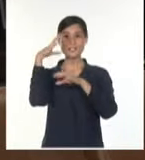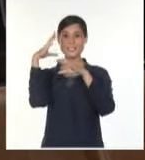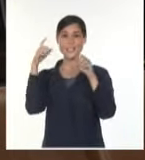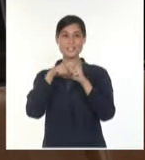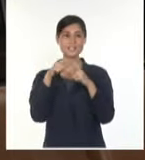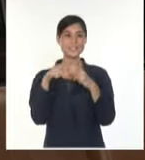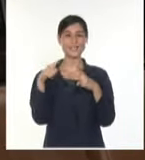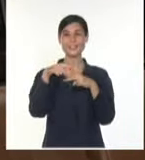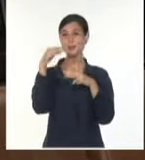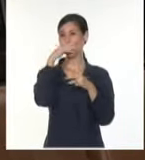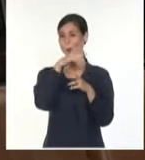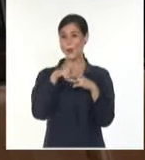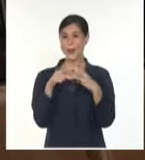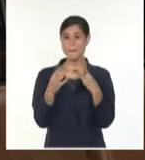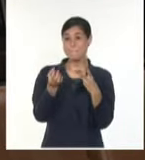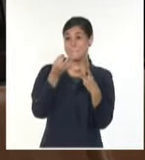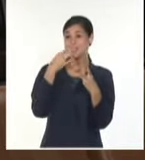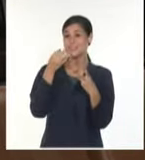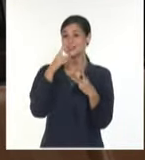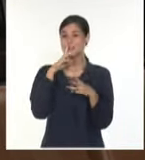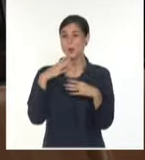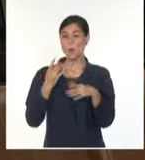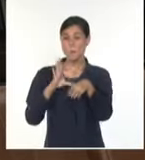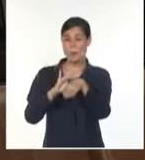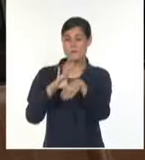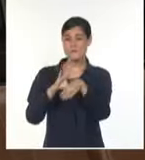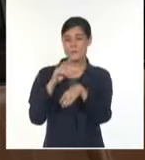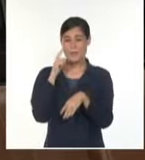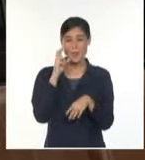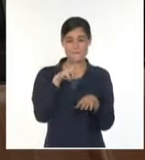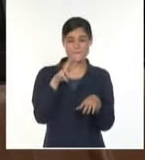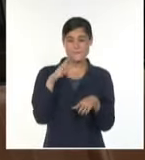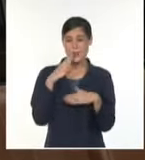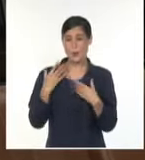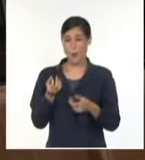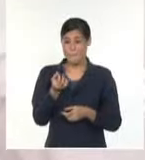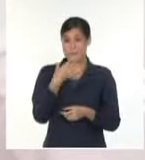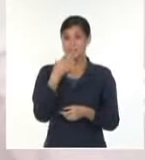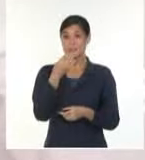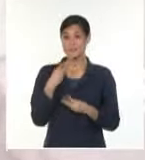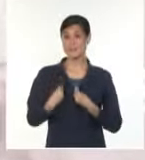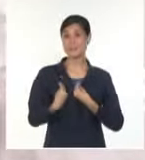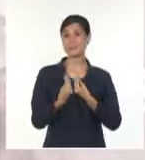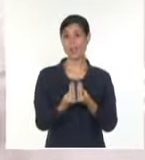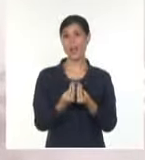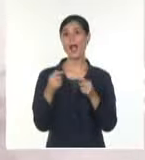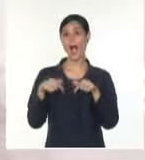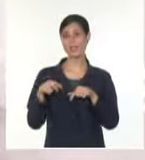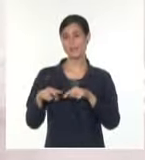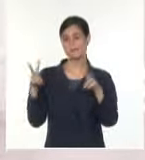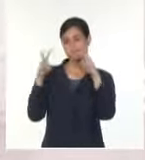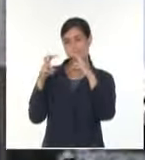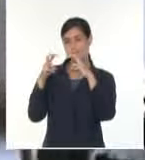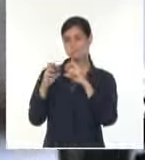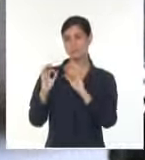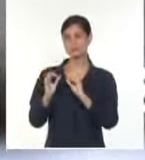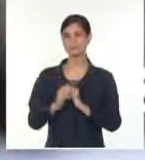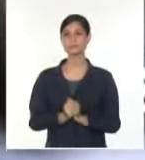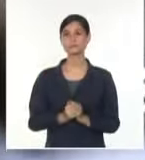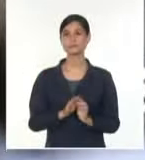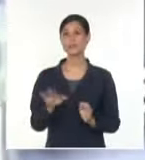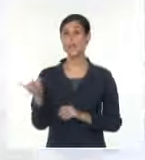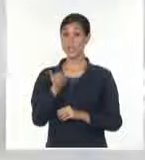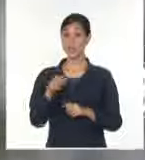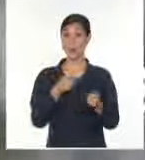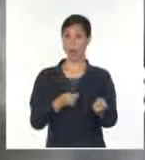búsqueda de la solución de una enfermedad, este centro nada más fértil y nada más productivo. Líderes en la biotecnología agropecuaria